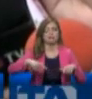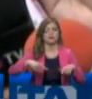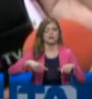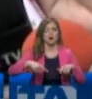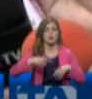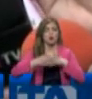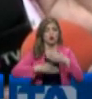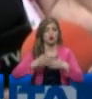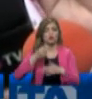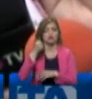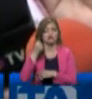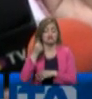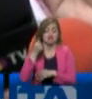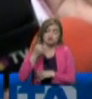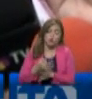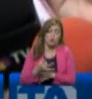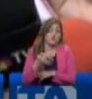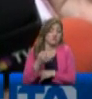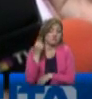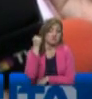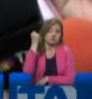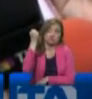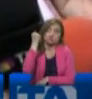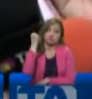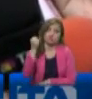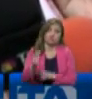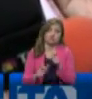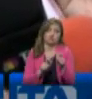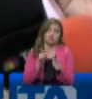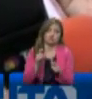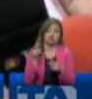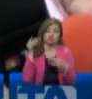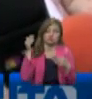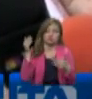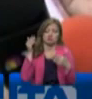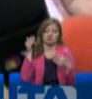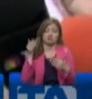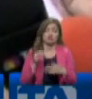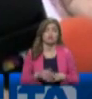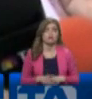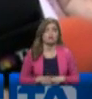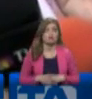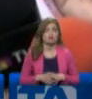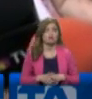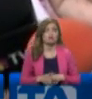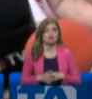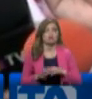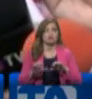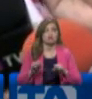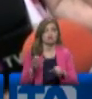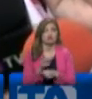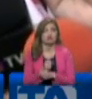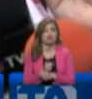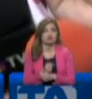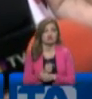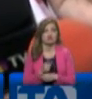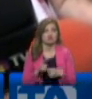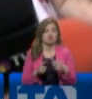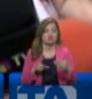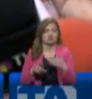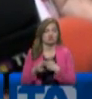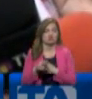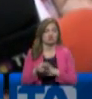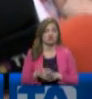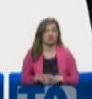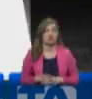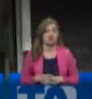procesos. Son derechos de los actores, de los sujetos políticos que tienen la posibilidad de hacerlo y nosotros no podemos interrumpir el